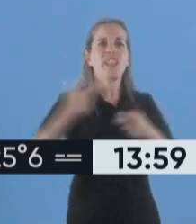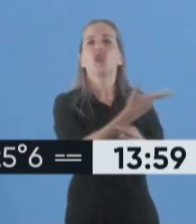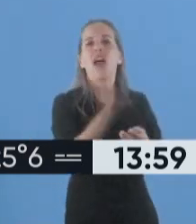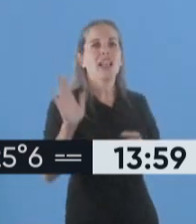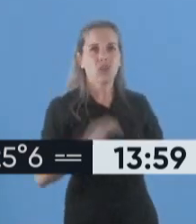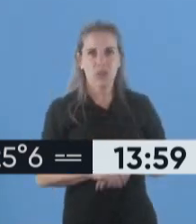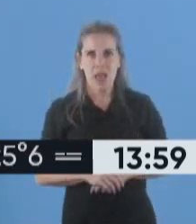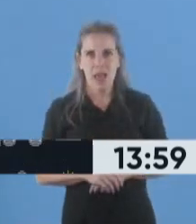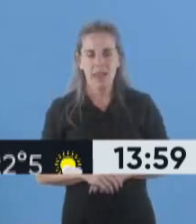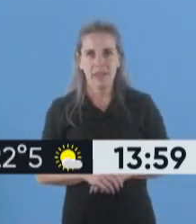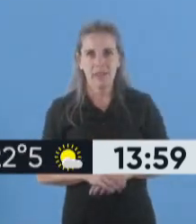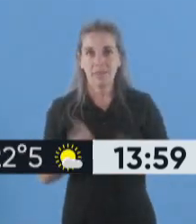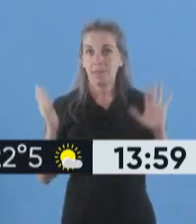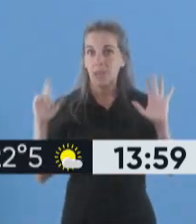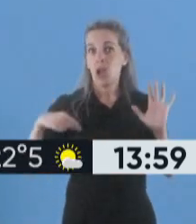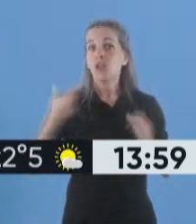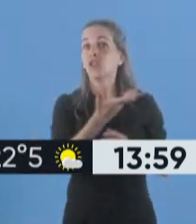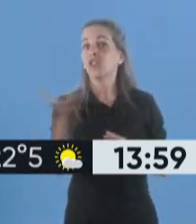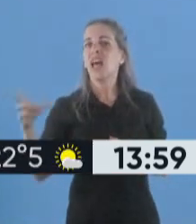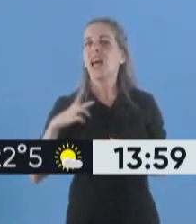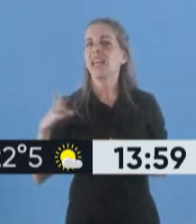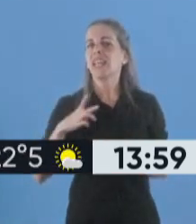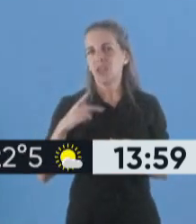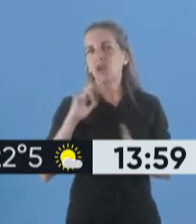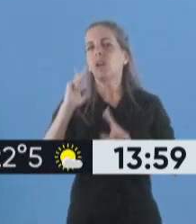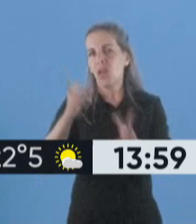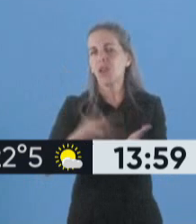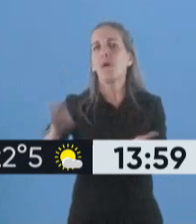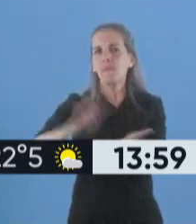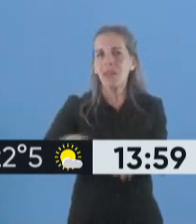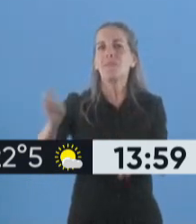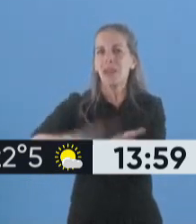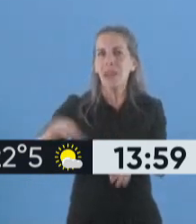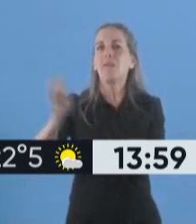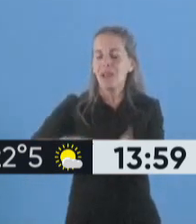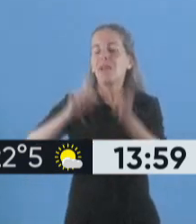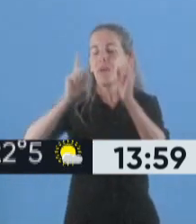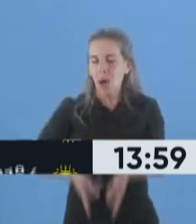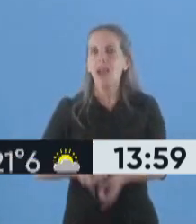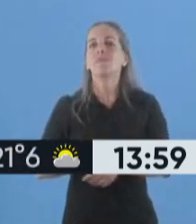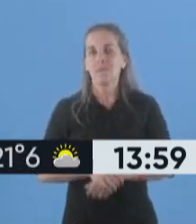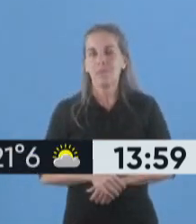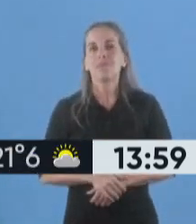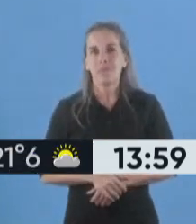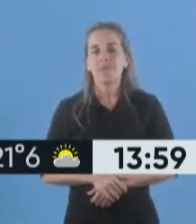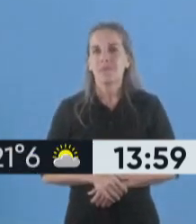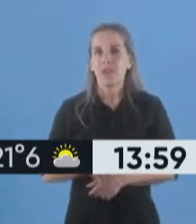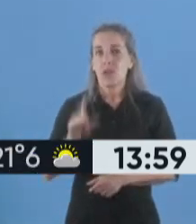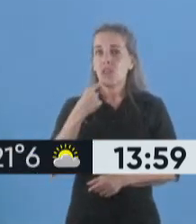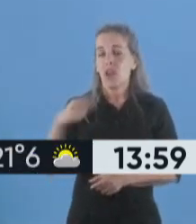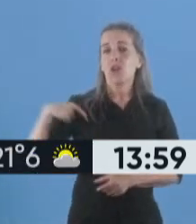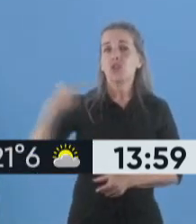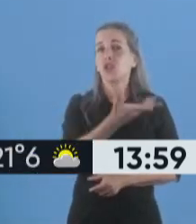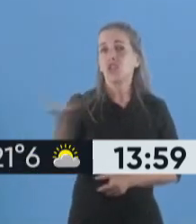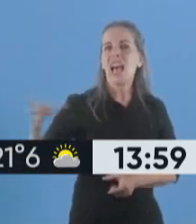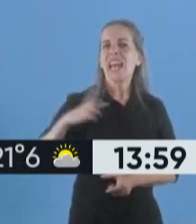sociedades. Las sociedades más ricas, me lo han escuchado decir una y mil veces y lo voy a repetir hasta el último día de mi mandato. Las universidades